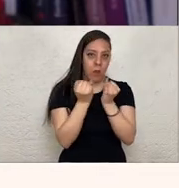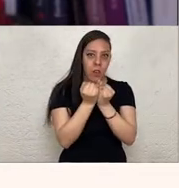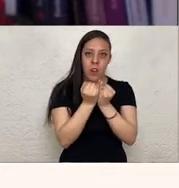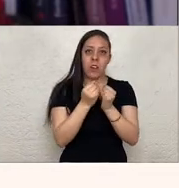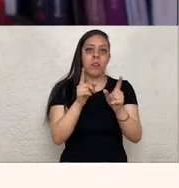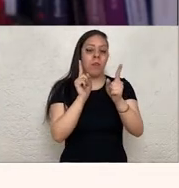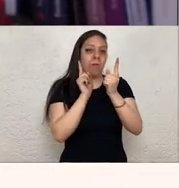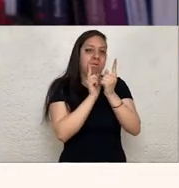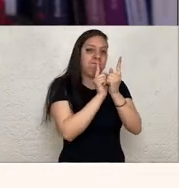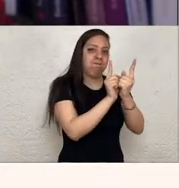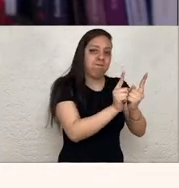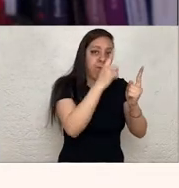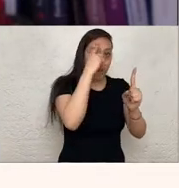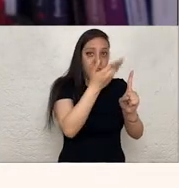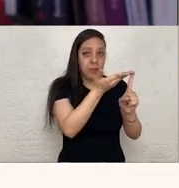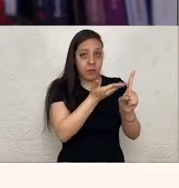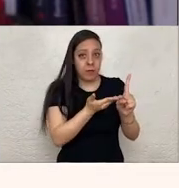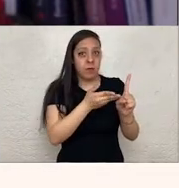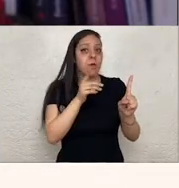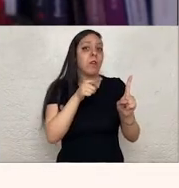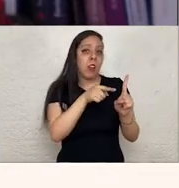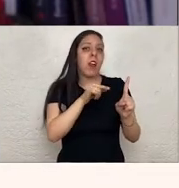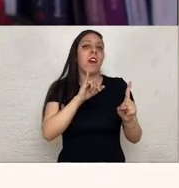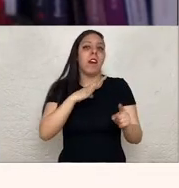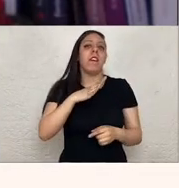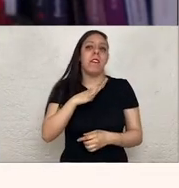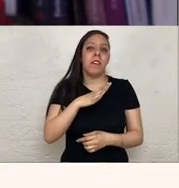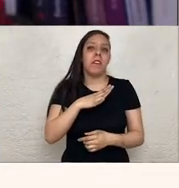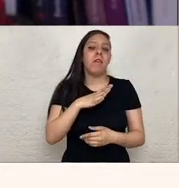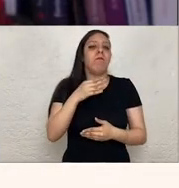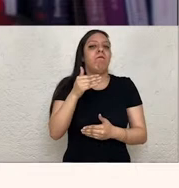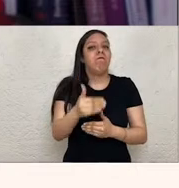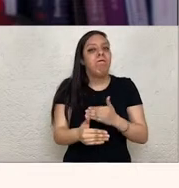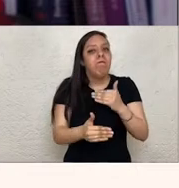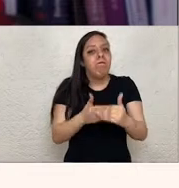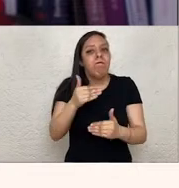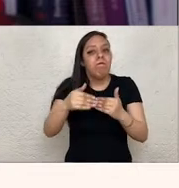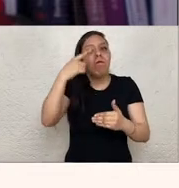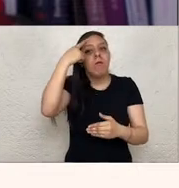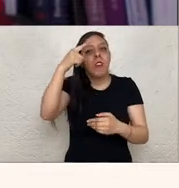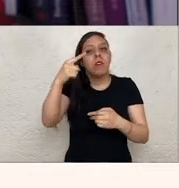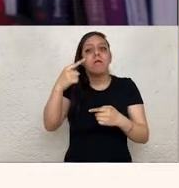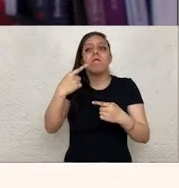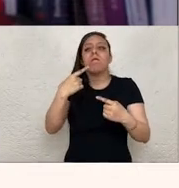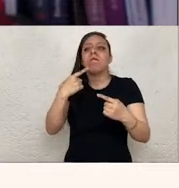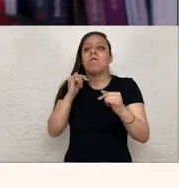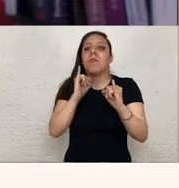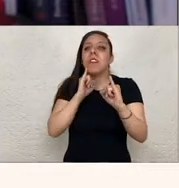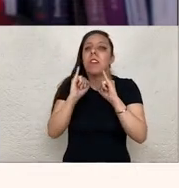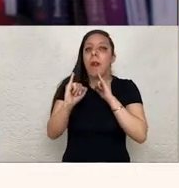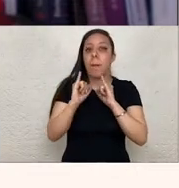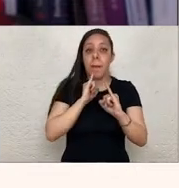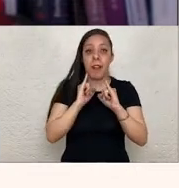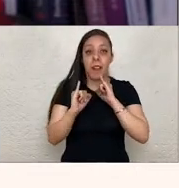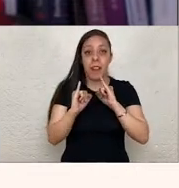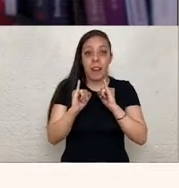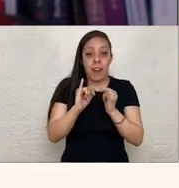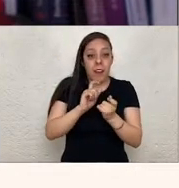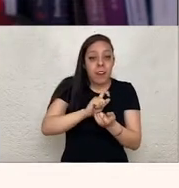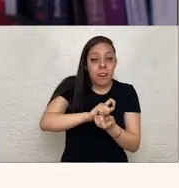Malinche, ¿no? Y Malinche tiene que ver con este proceso de traducción, con este proceso